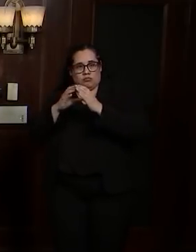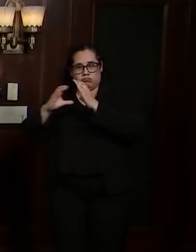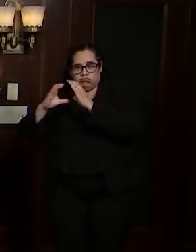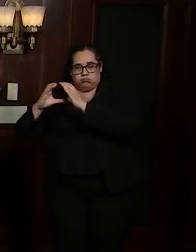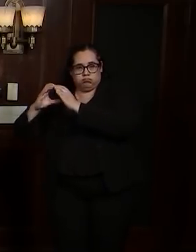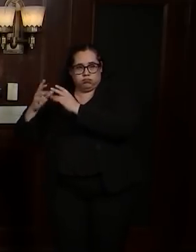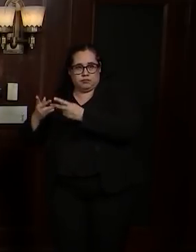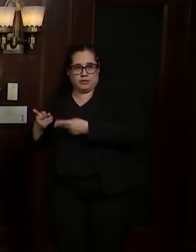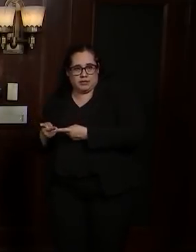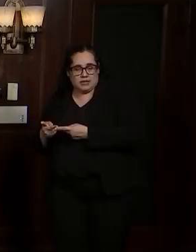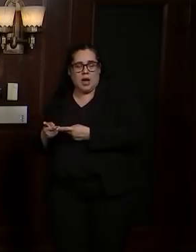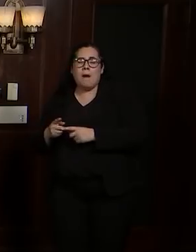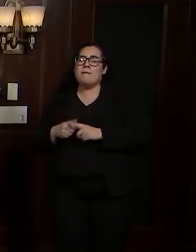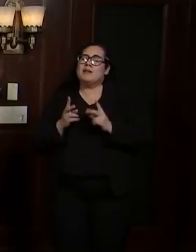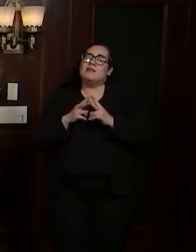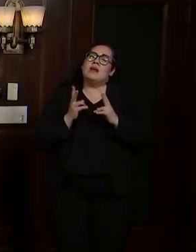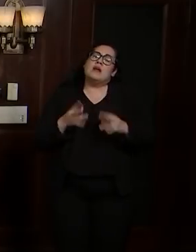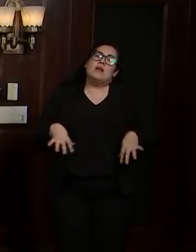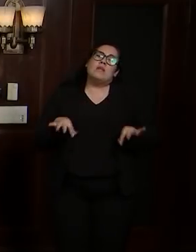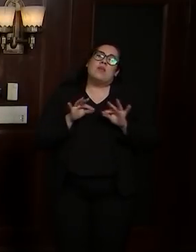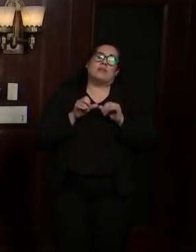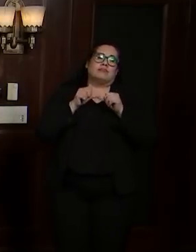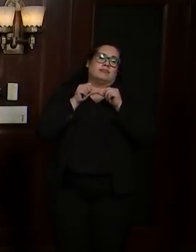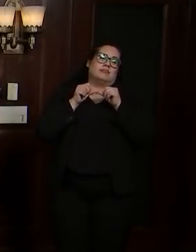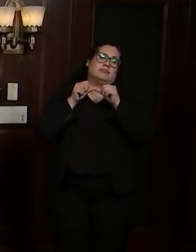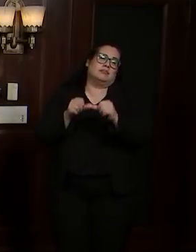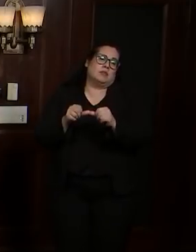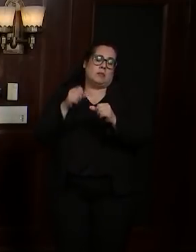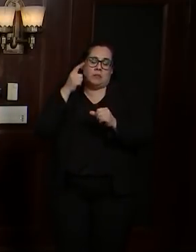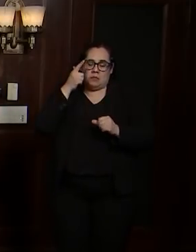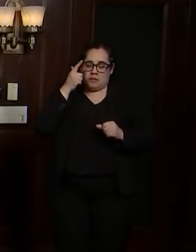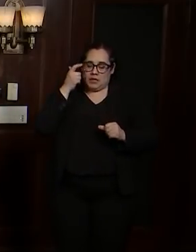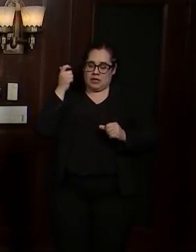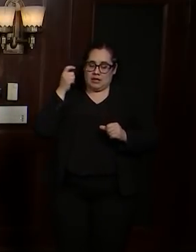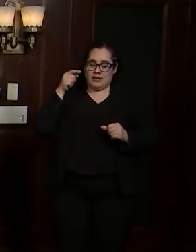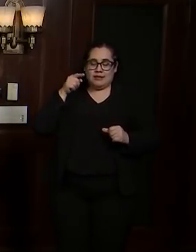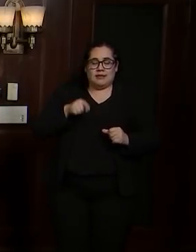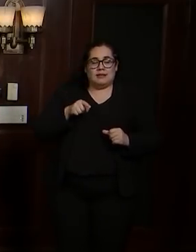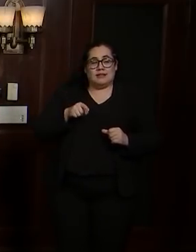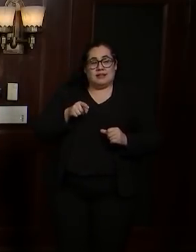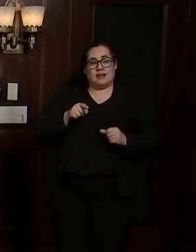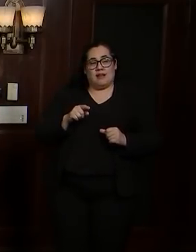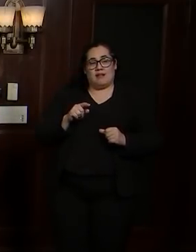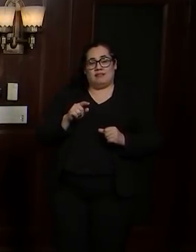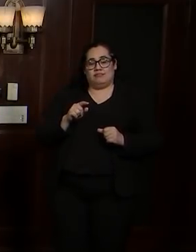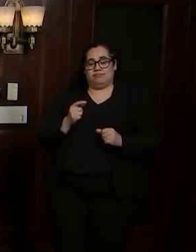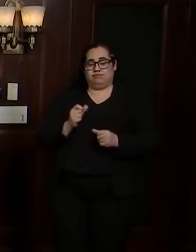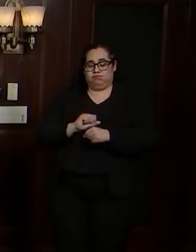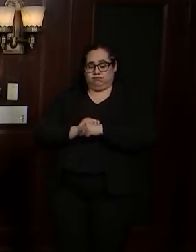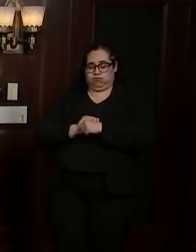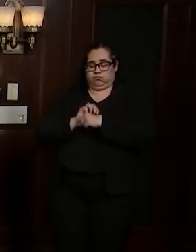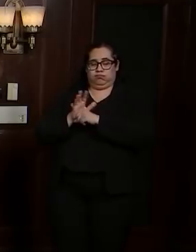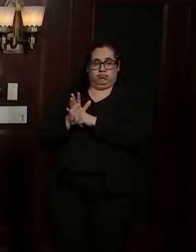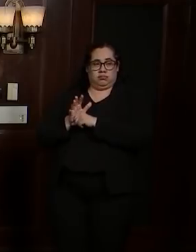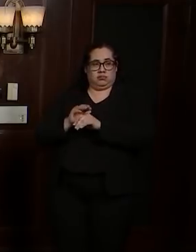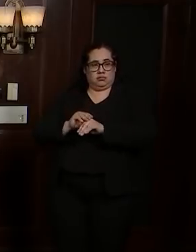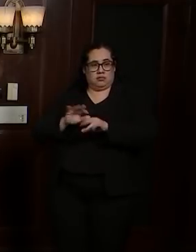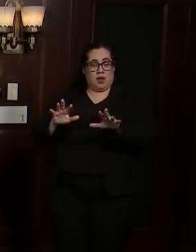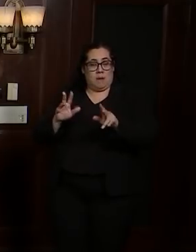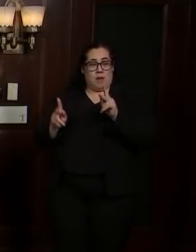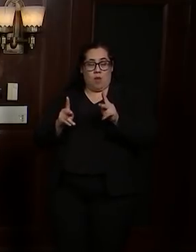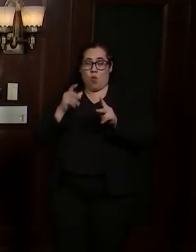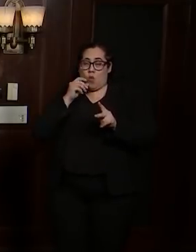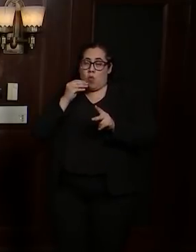ellos. Pero es muy importante continuar porque este virus, las personas en